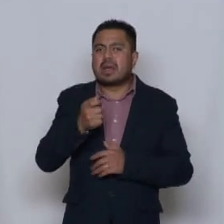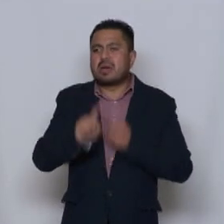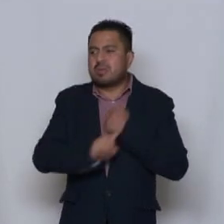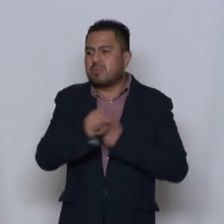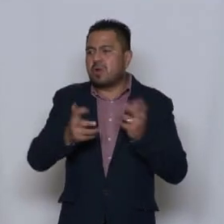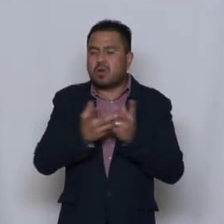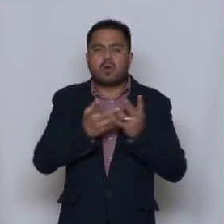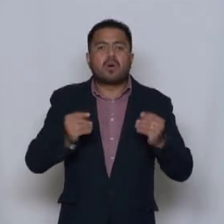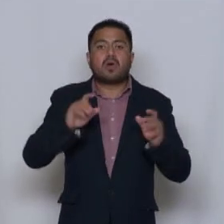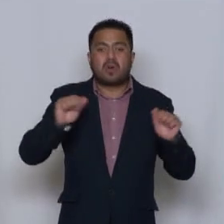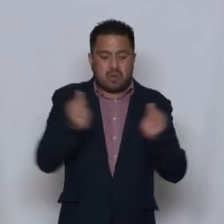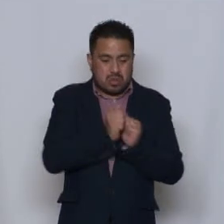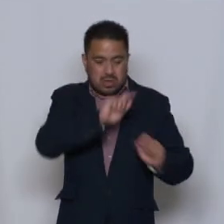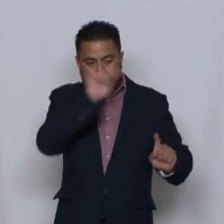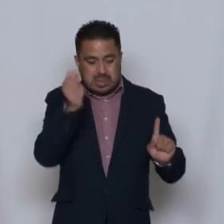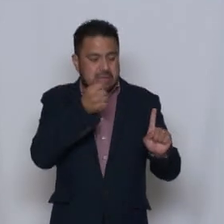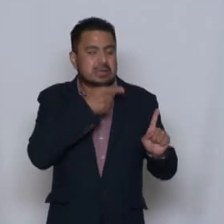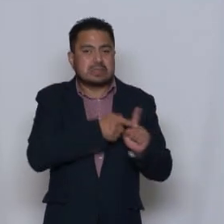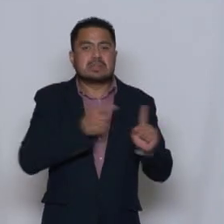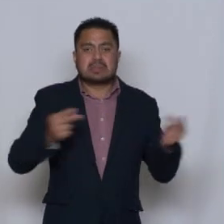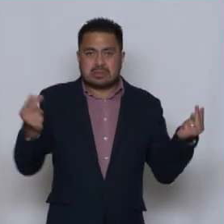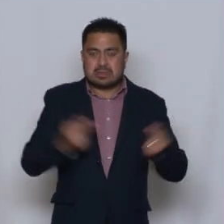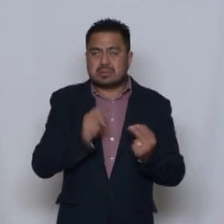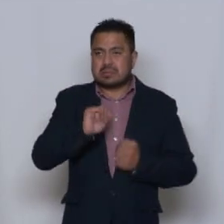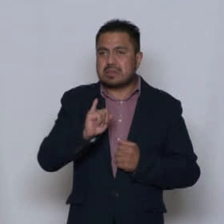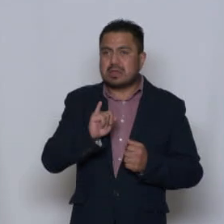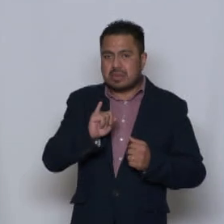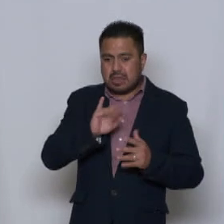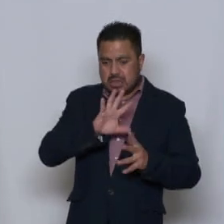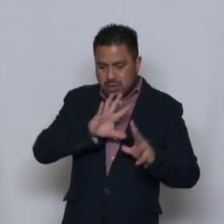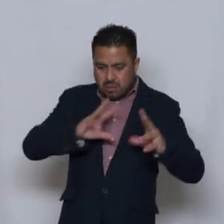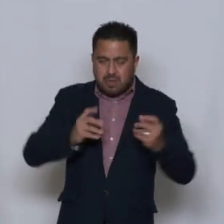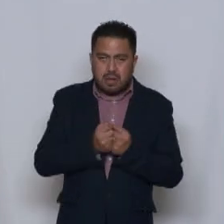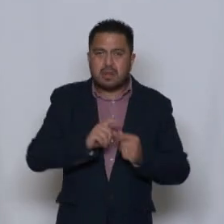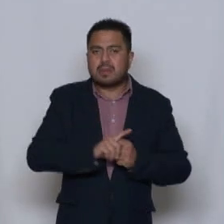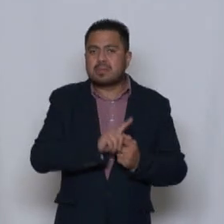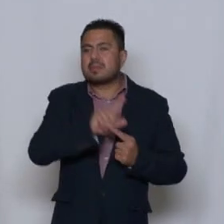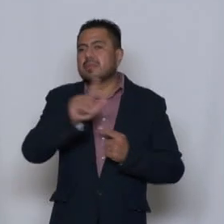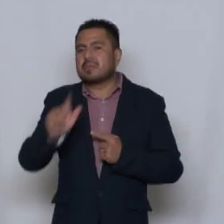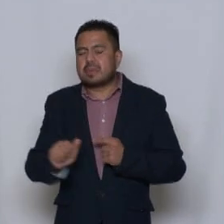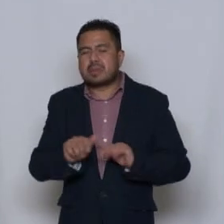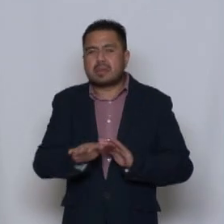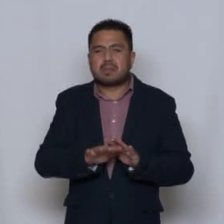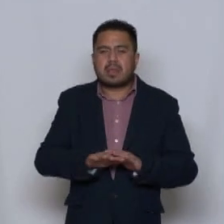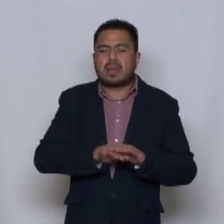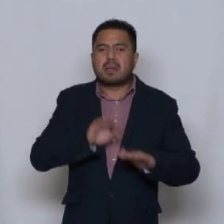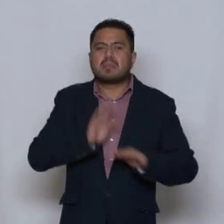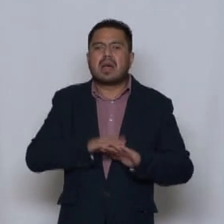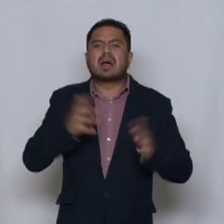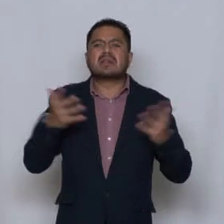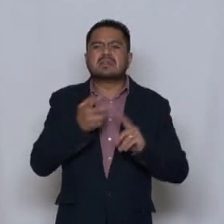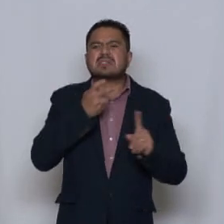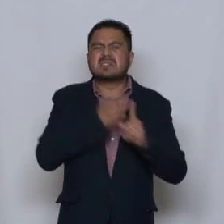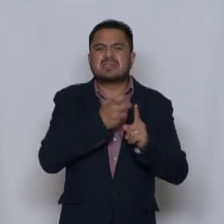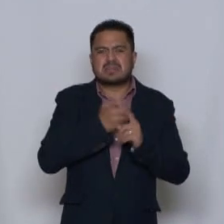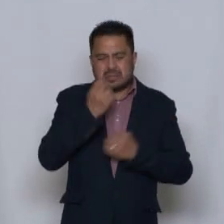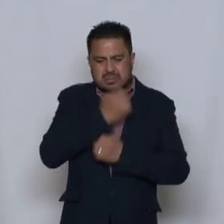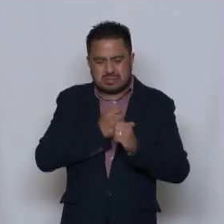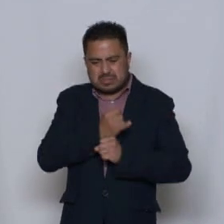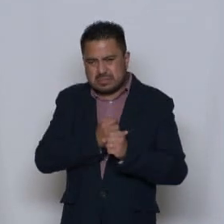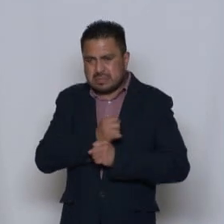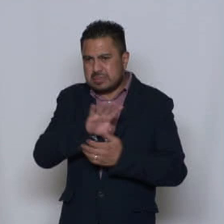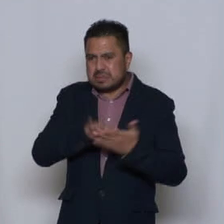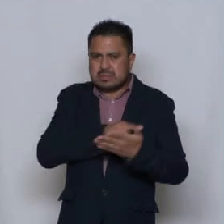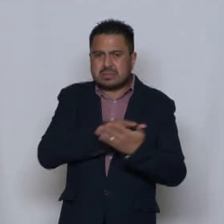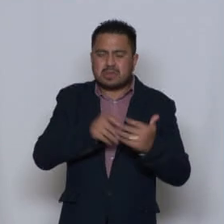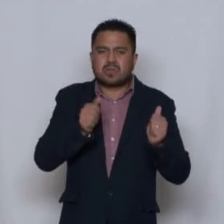resolviendo. Esa tecnología es necesaria, contar con ella y después pues básicamente lo que se hace son análisis